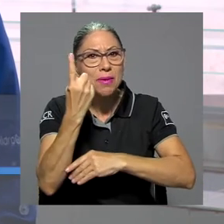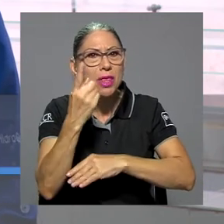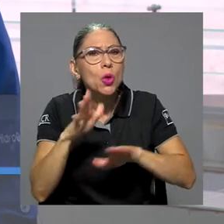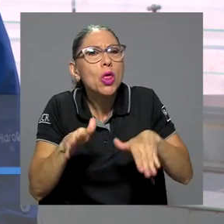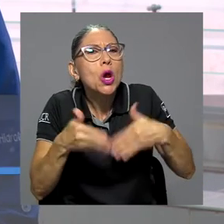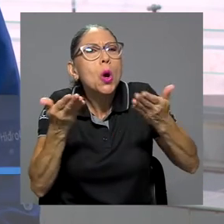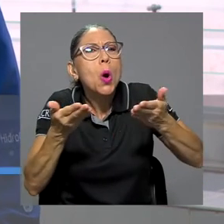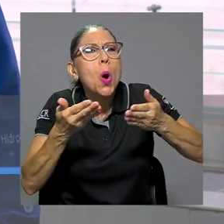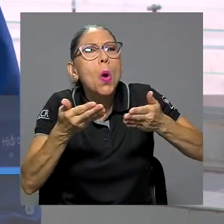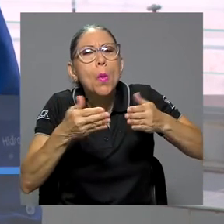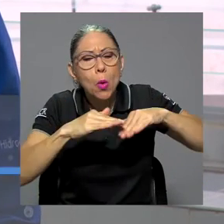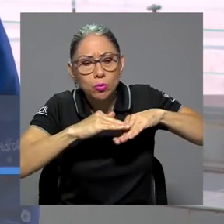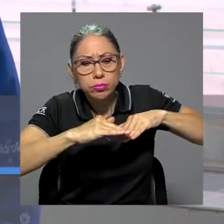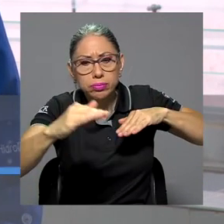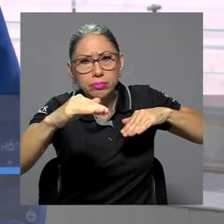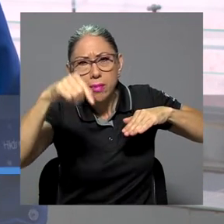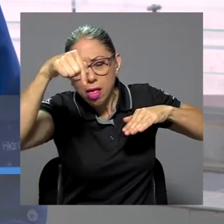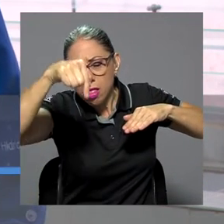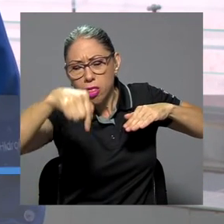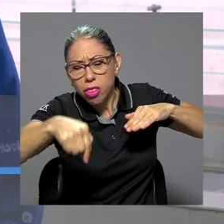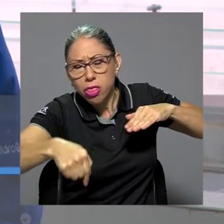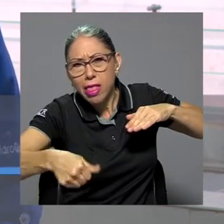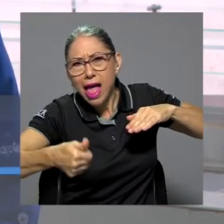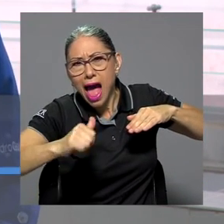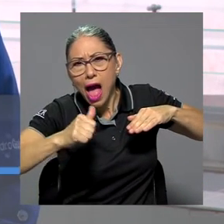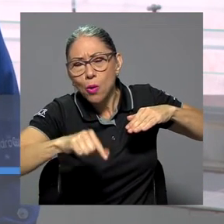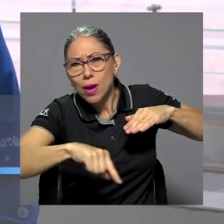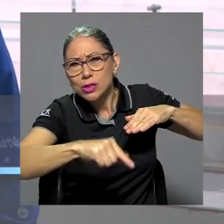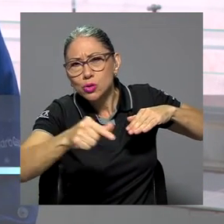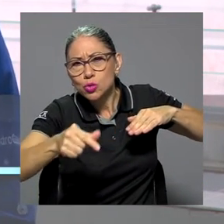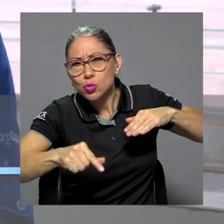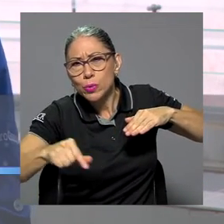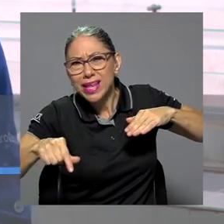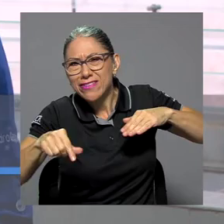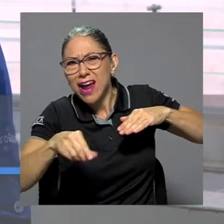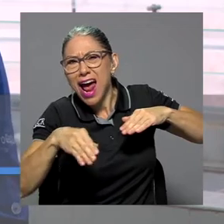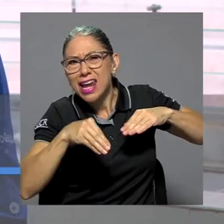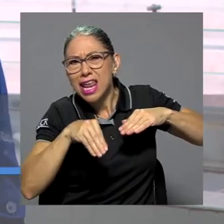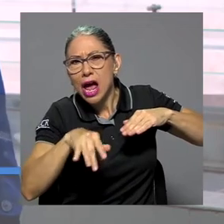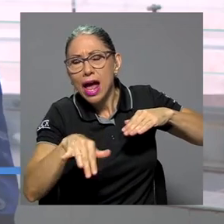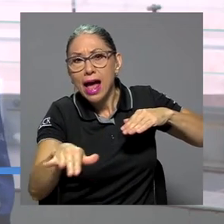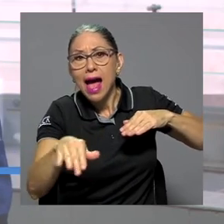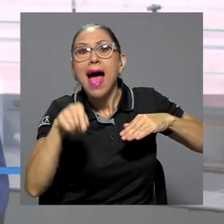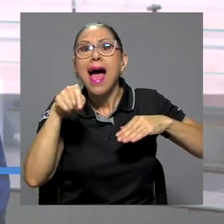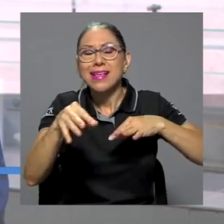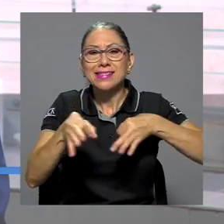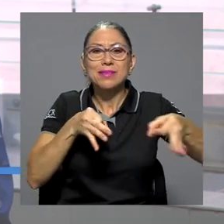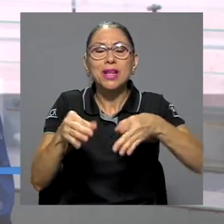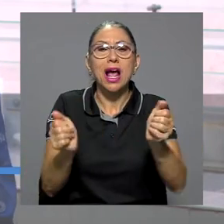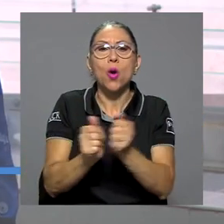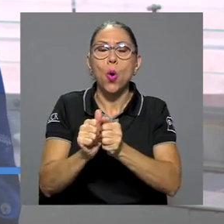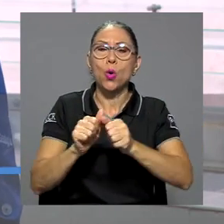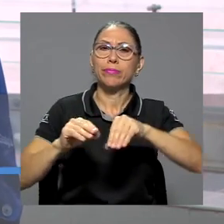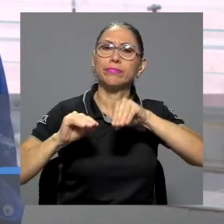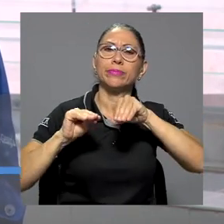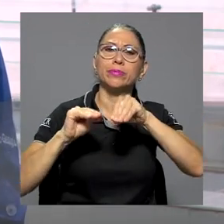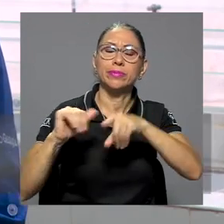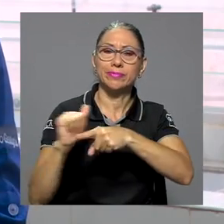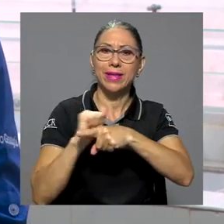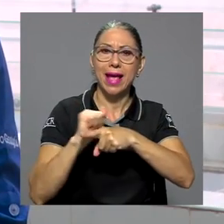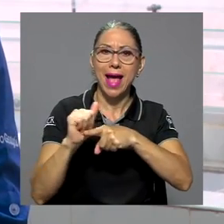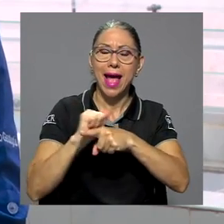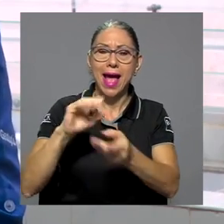se enfoca específicamente en lo que es la capacitación mediante cursos cortos